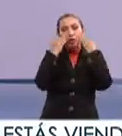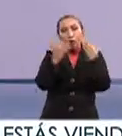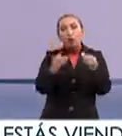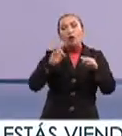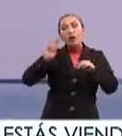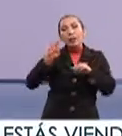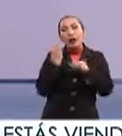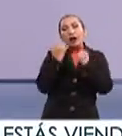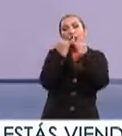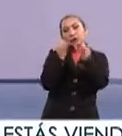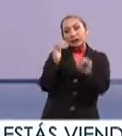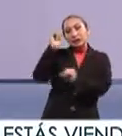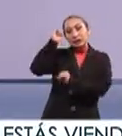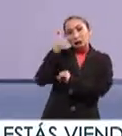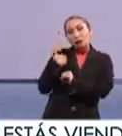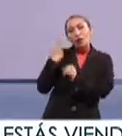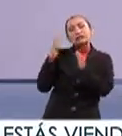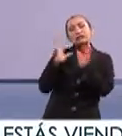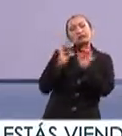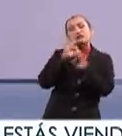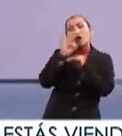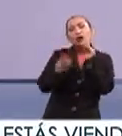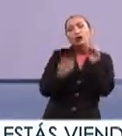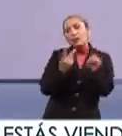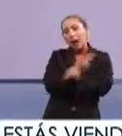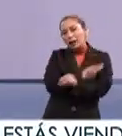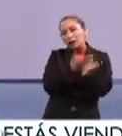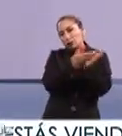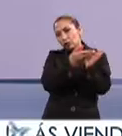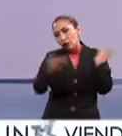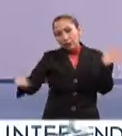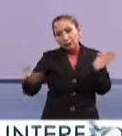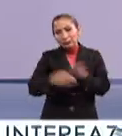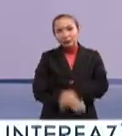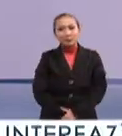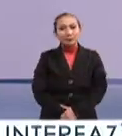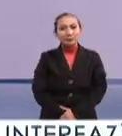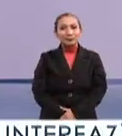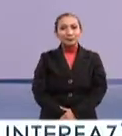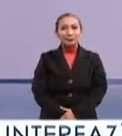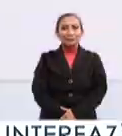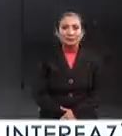Universidad Autónoma de Sinaloa. Aquí les tenemos todos los detalles sobre este diálogo.